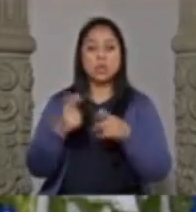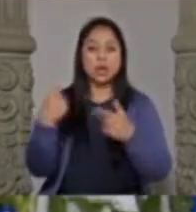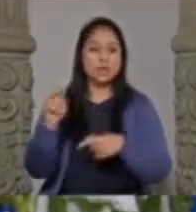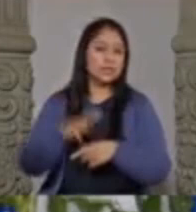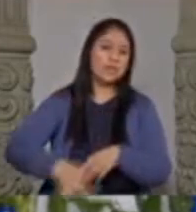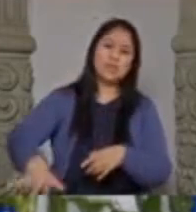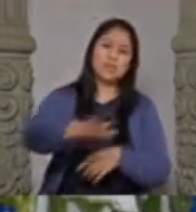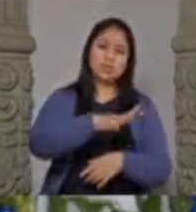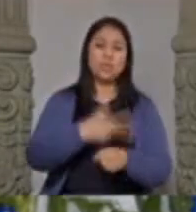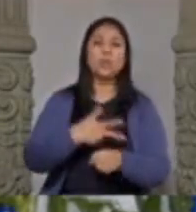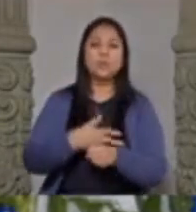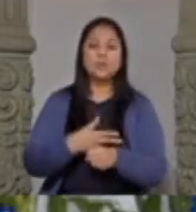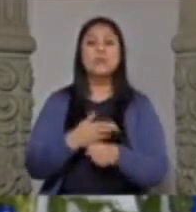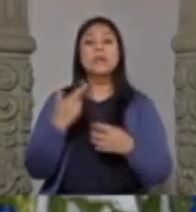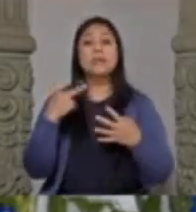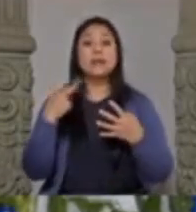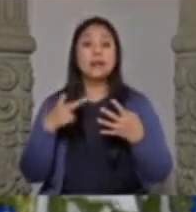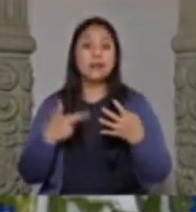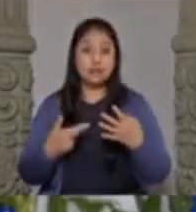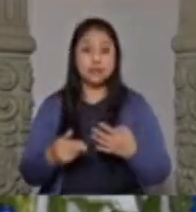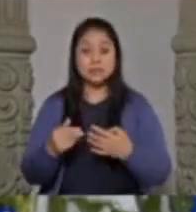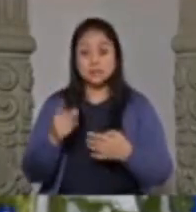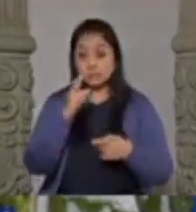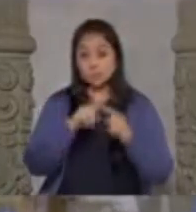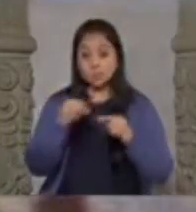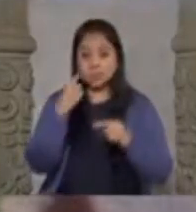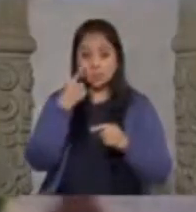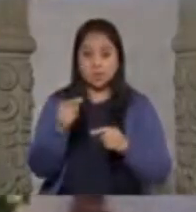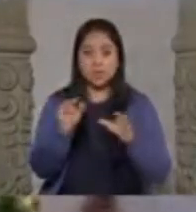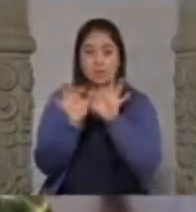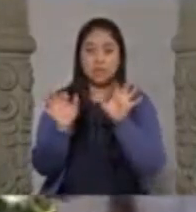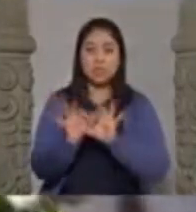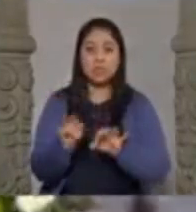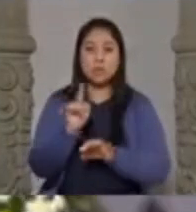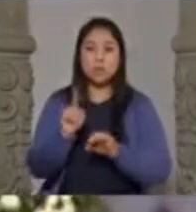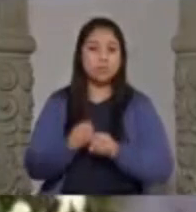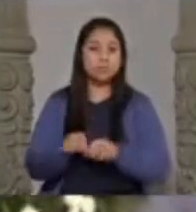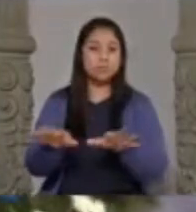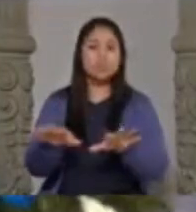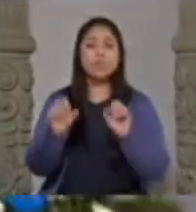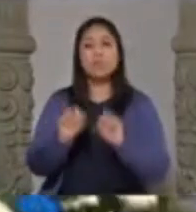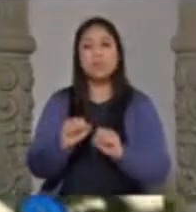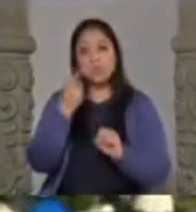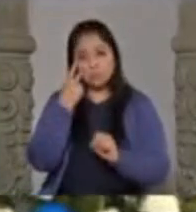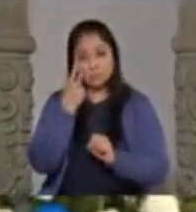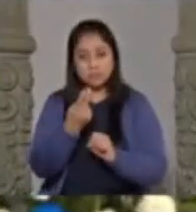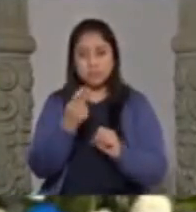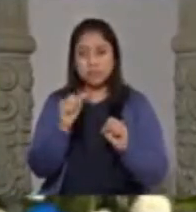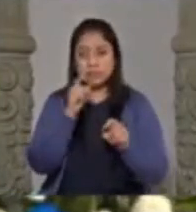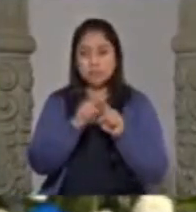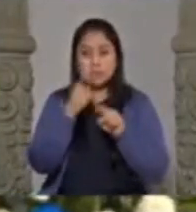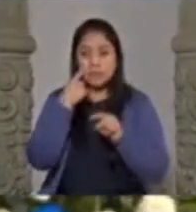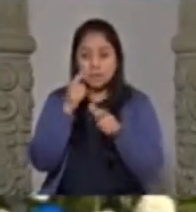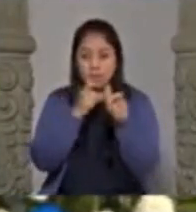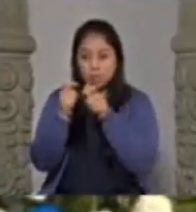país de registro a través de medios no invasivos en donde podamos verificar la